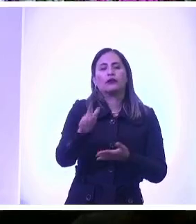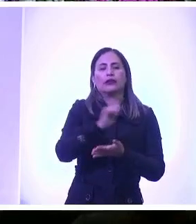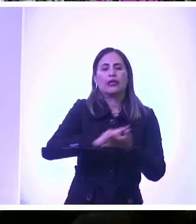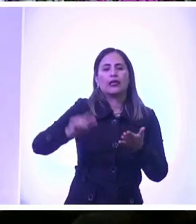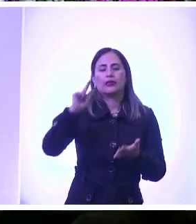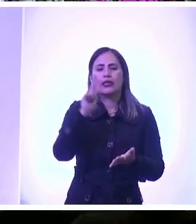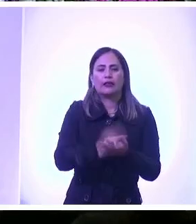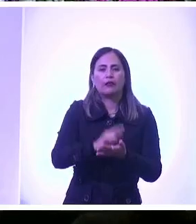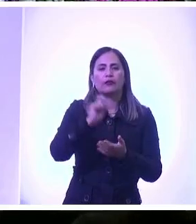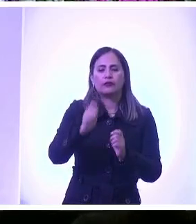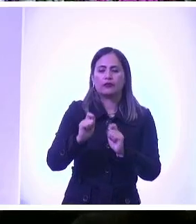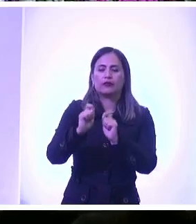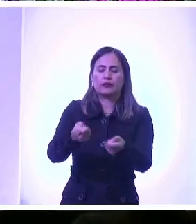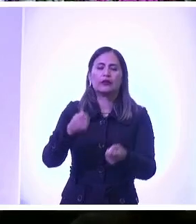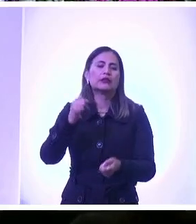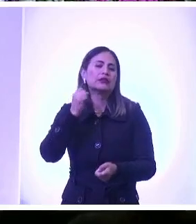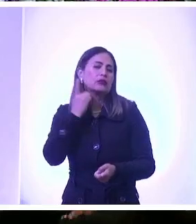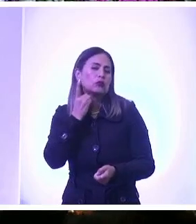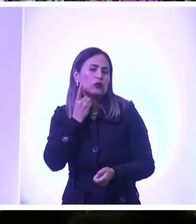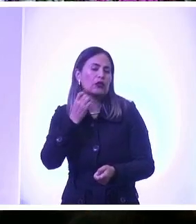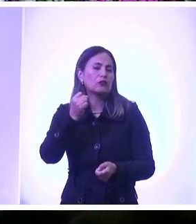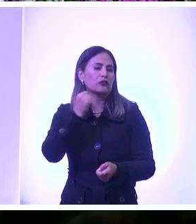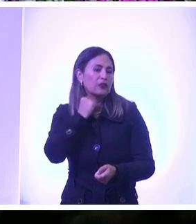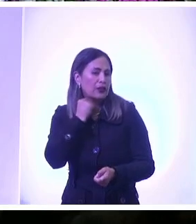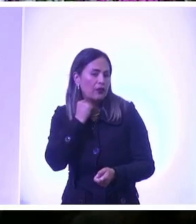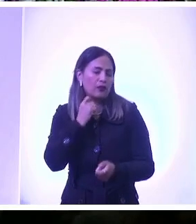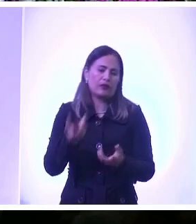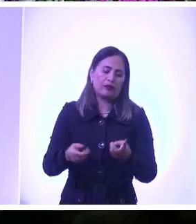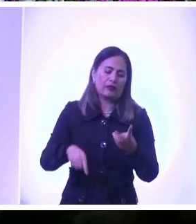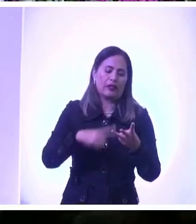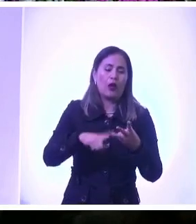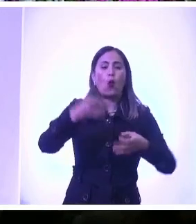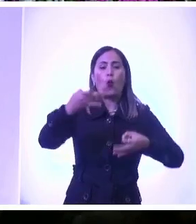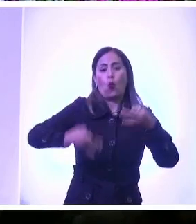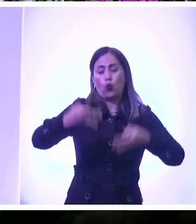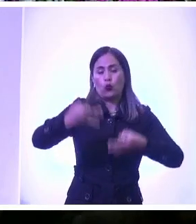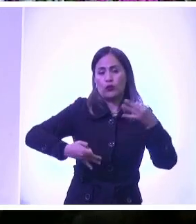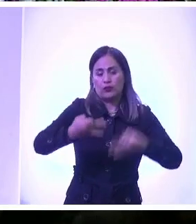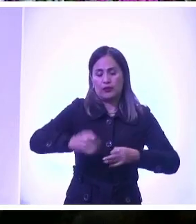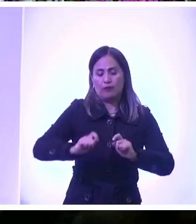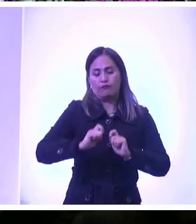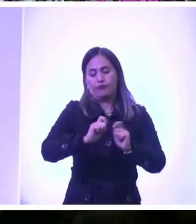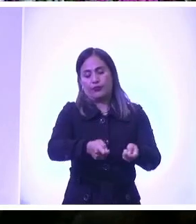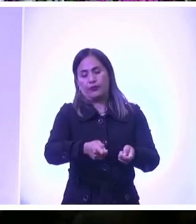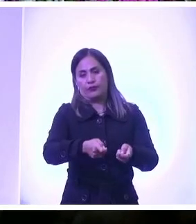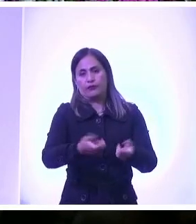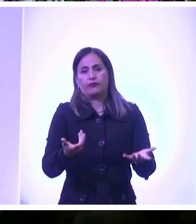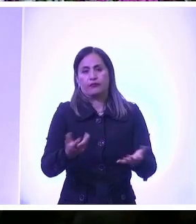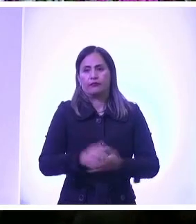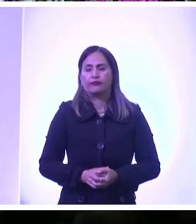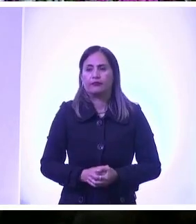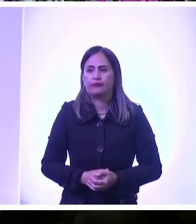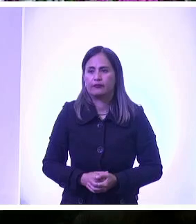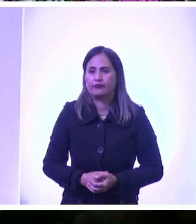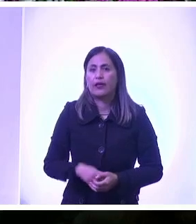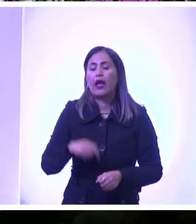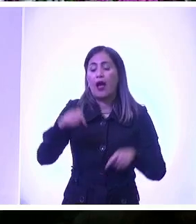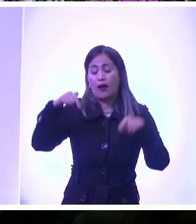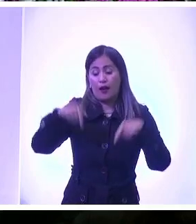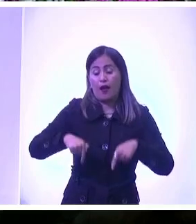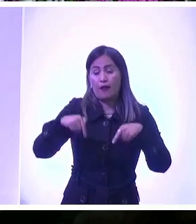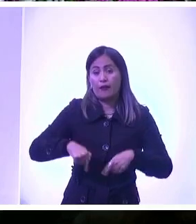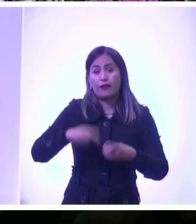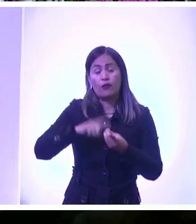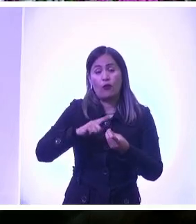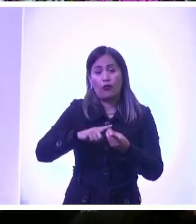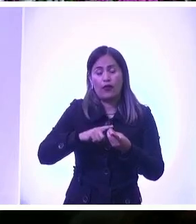nuestros diputados y senadores y el judicial que reside en dónde estamos en el